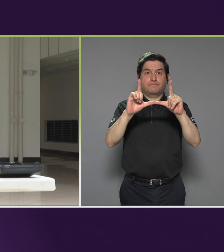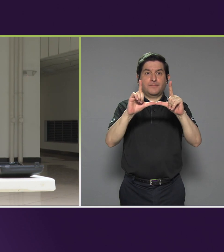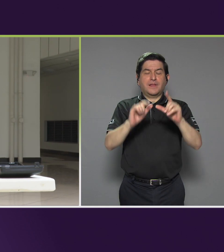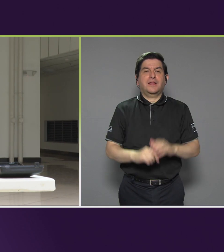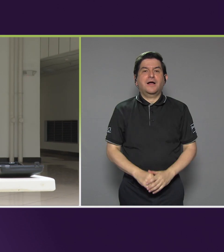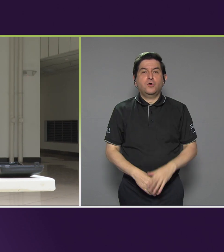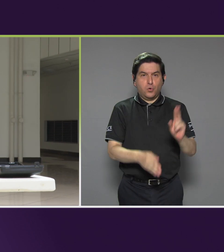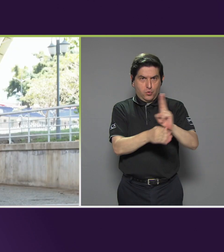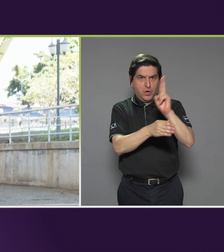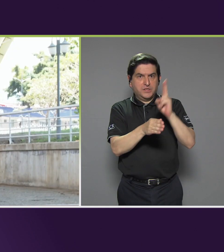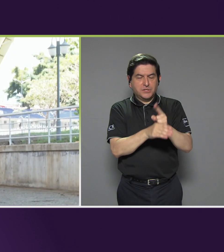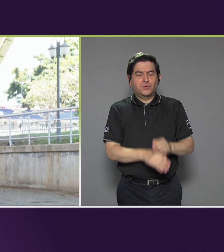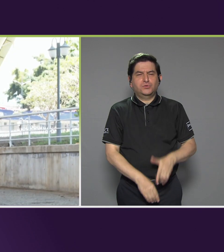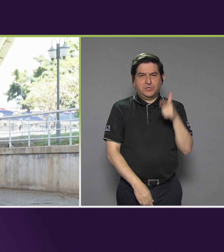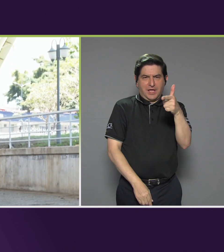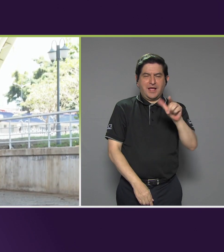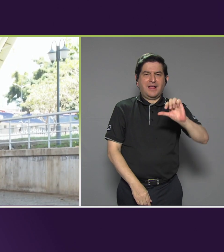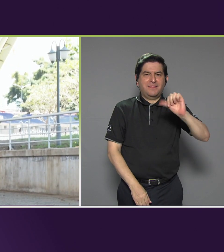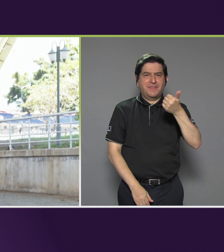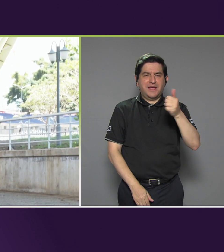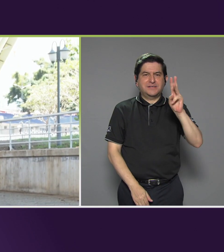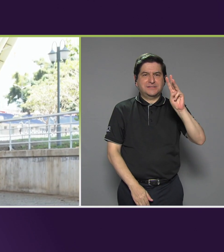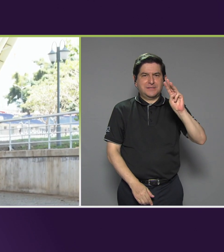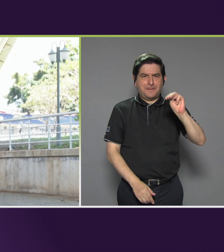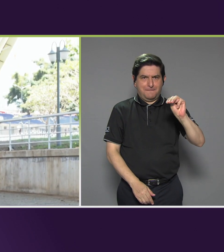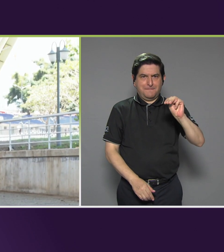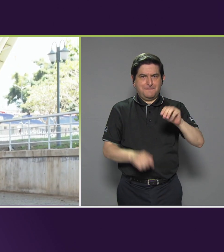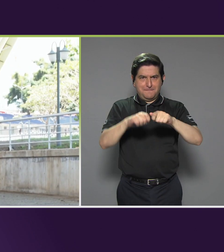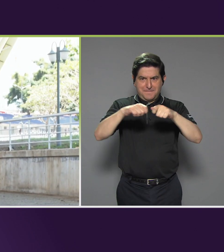tiro al blanco con pistola de aire a 10 metros,